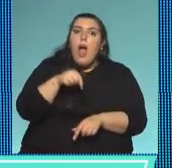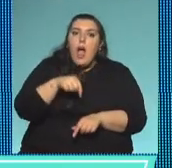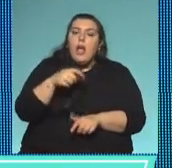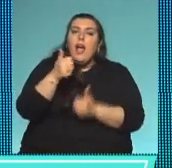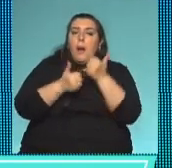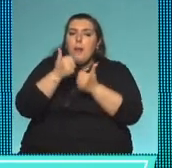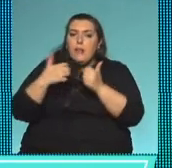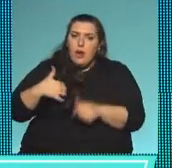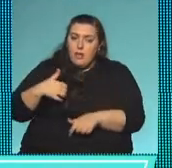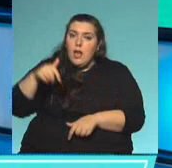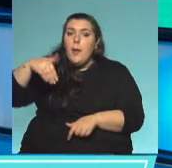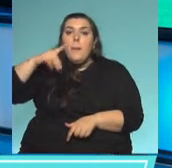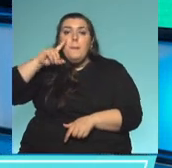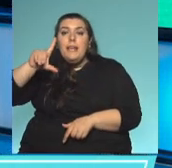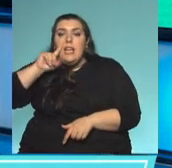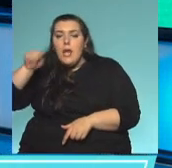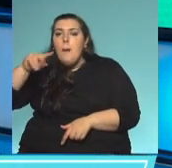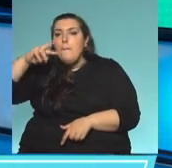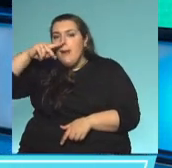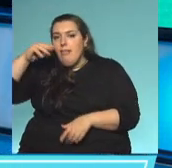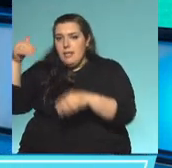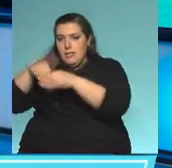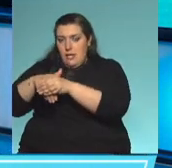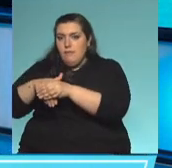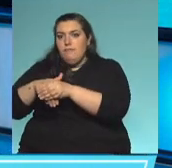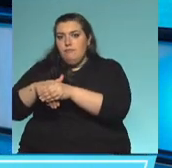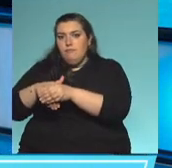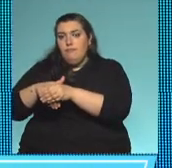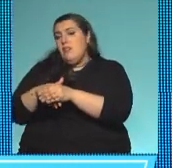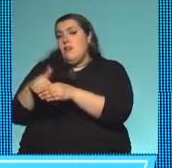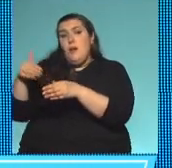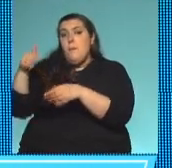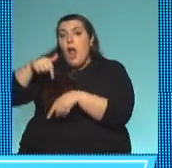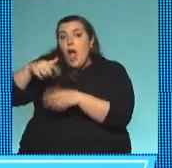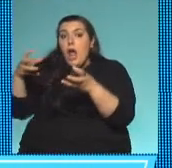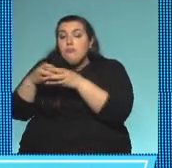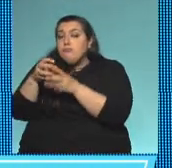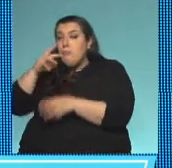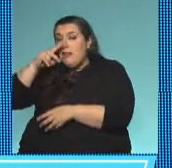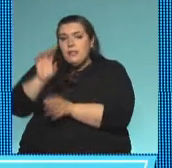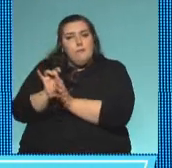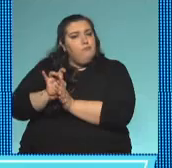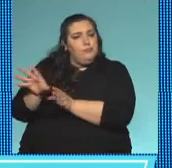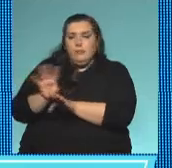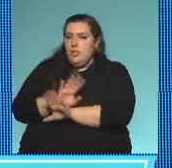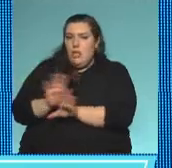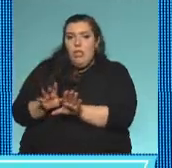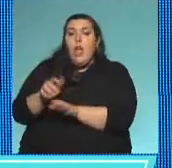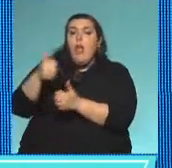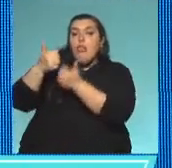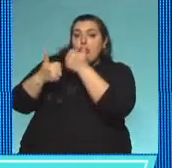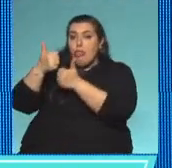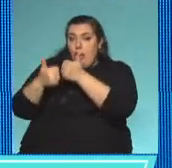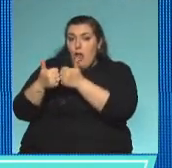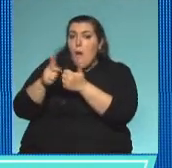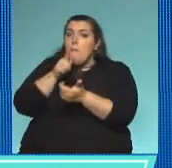La tenemos a Mili, que juega en Platense, ¿sí? Que hoy en día se están quedando afuera de los cuartos de final. Es un torneo muy similar al que se dio